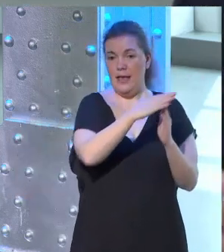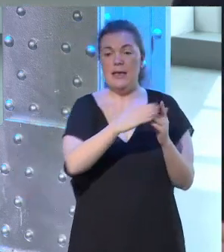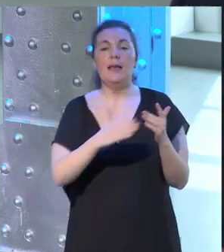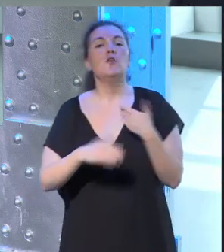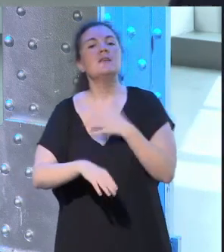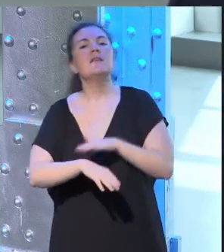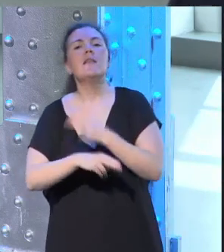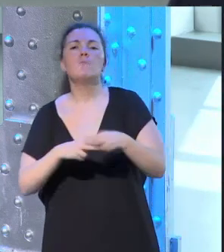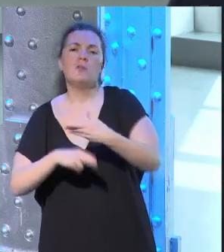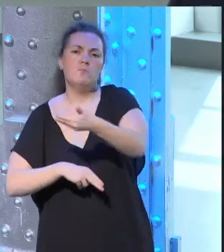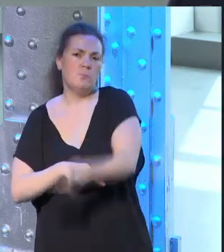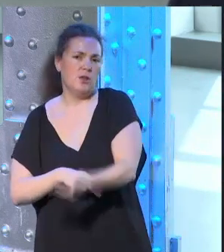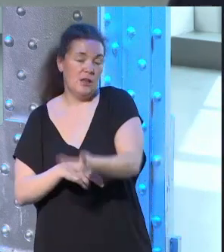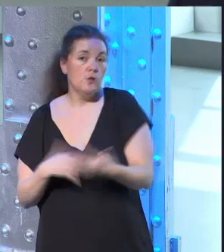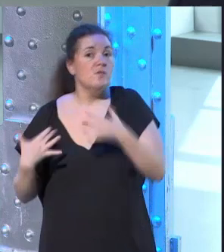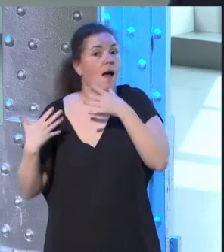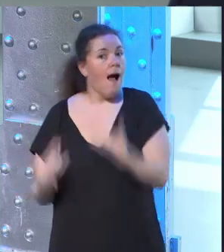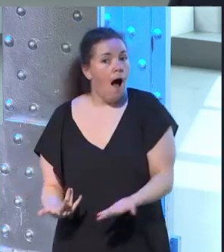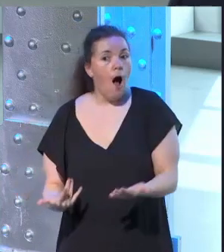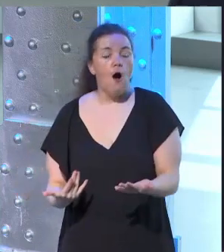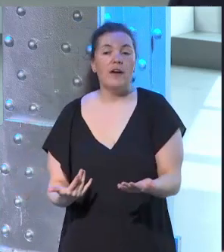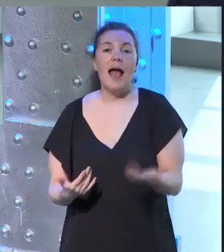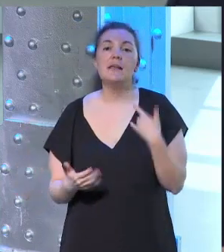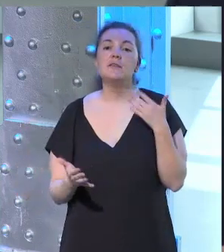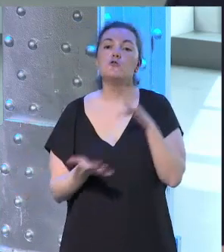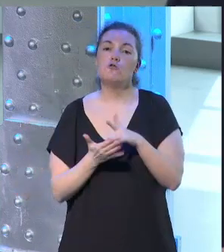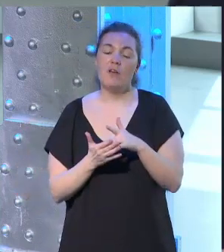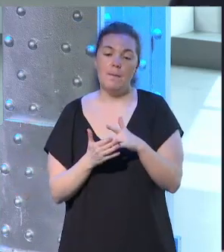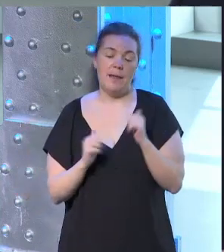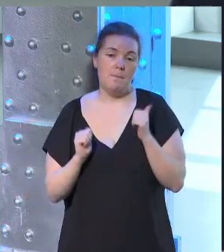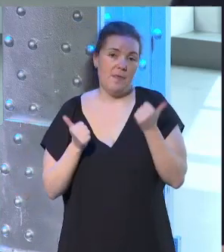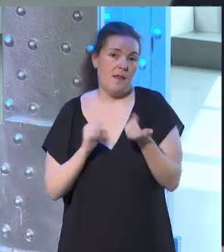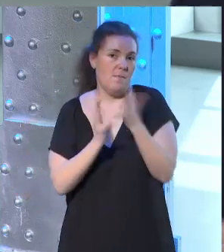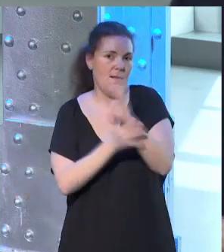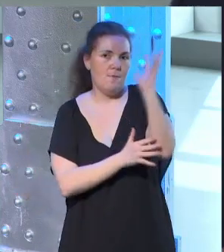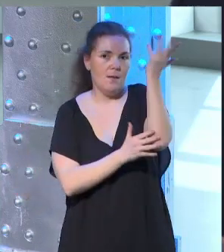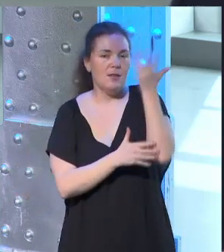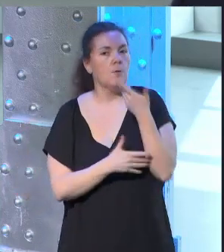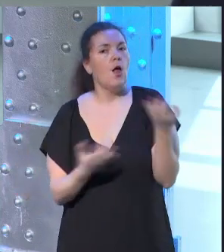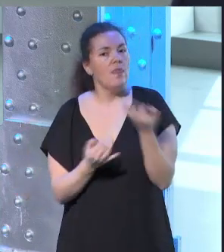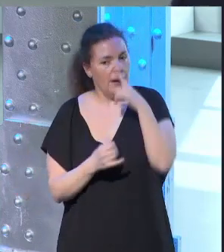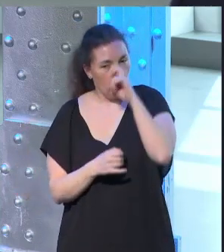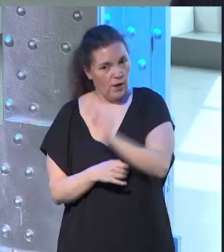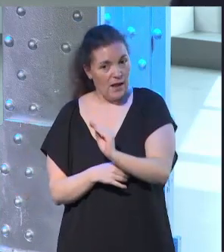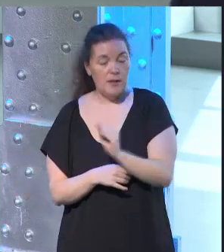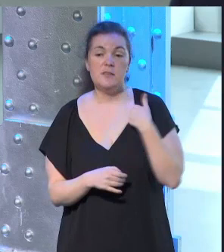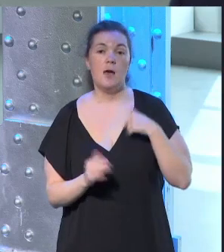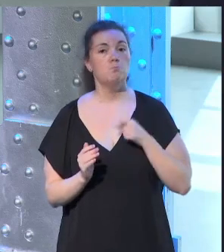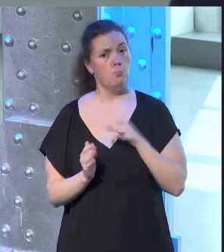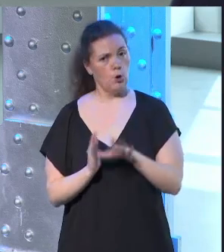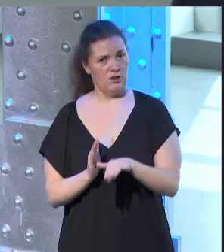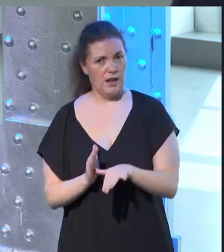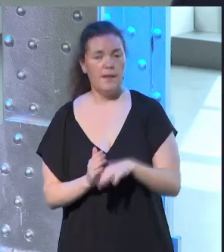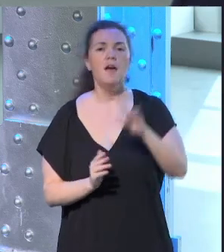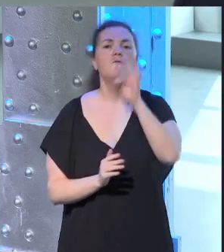es muy importante. Y entonces, ahora estamos en ciernes de hacer elaborar esa ley de cambio climático, pero habría que recordar que vamos tarde.